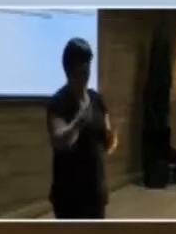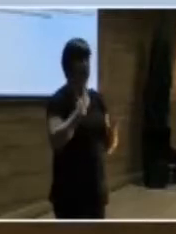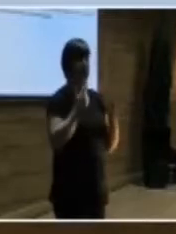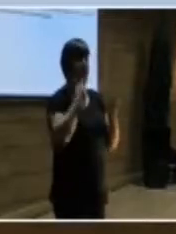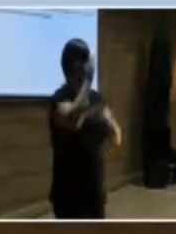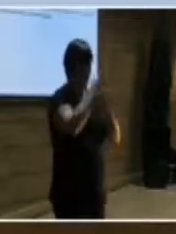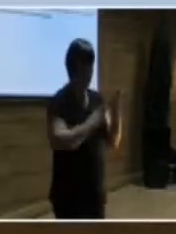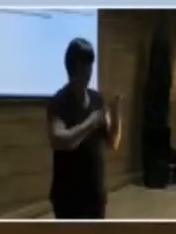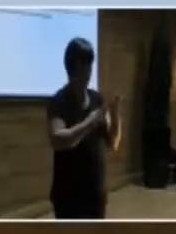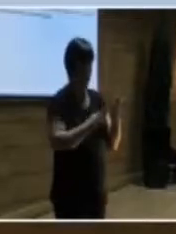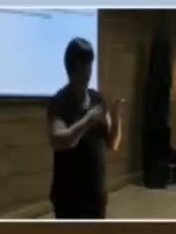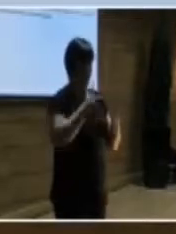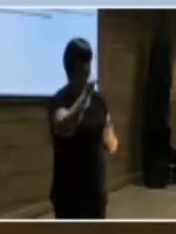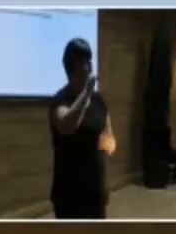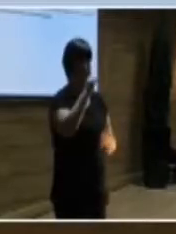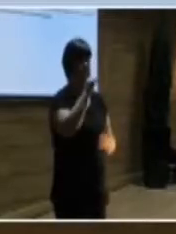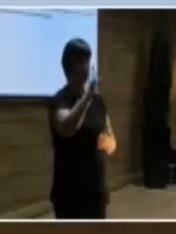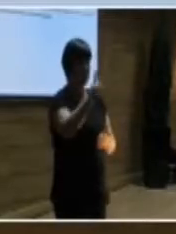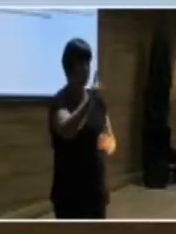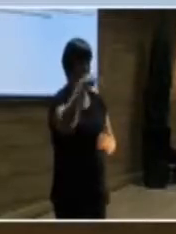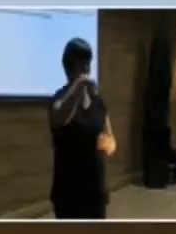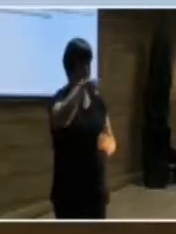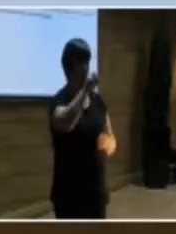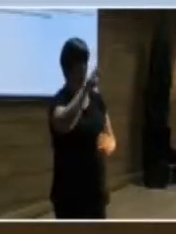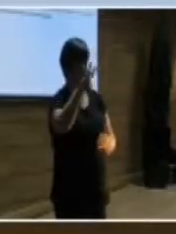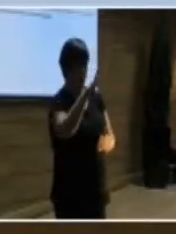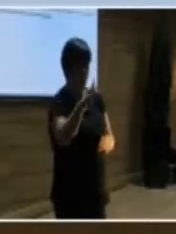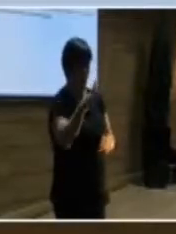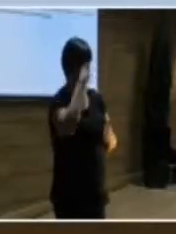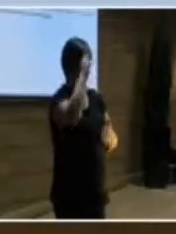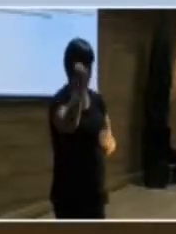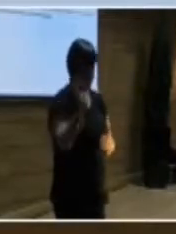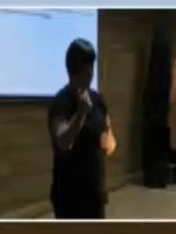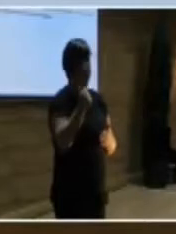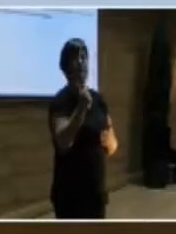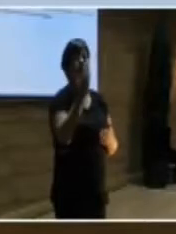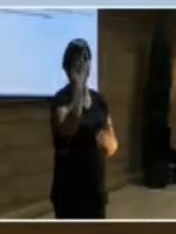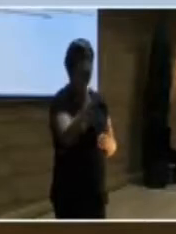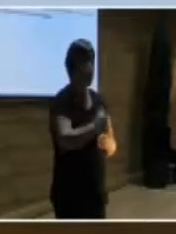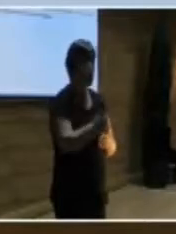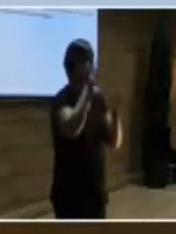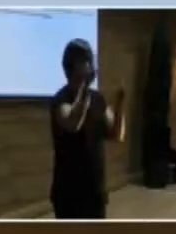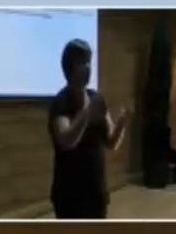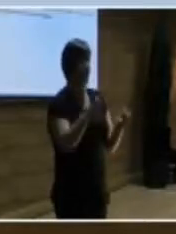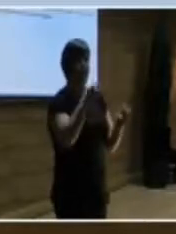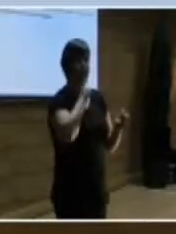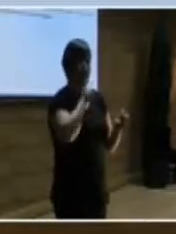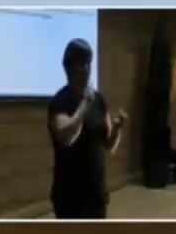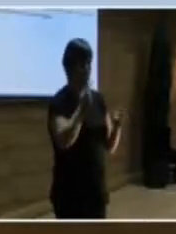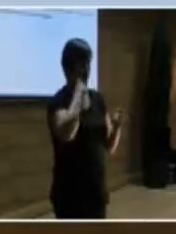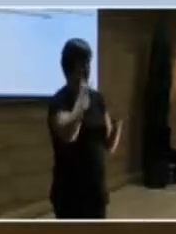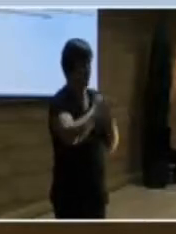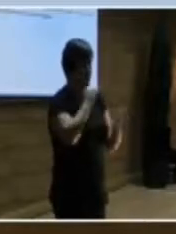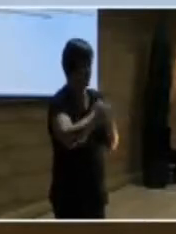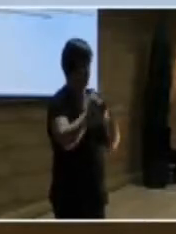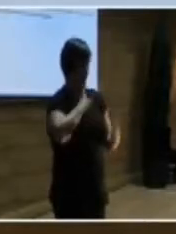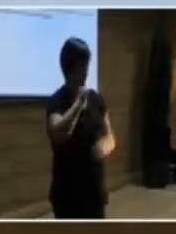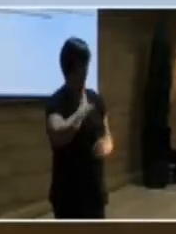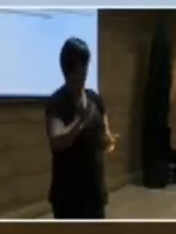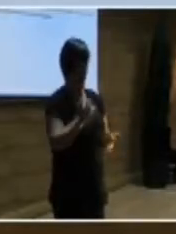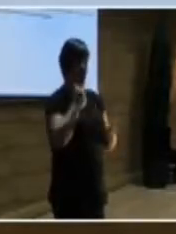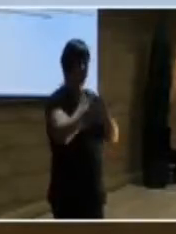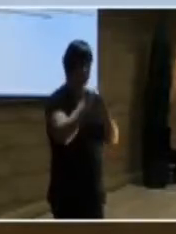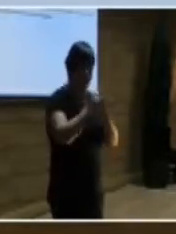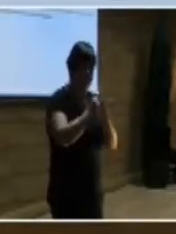de las personas cuidadoras desconocían lo que es un ensayo clínico. Un ensayo clínico ayuda a la medicina a avanzar y a descubrir